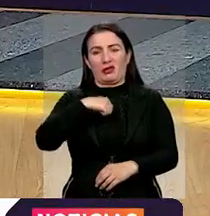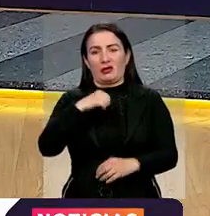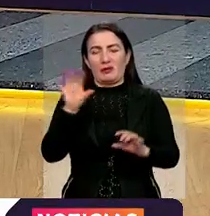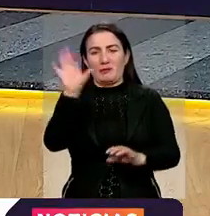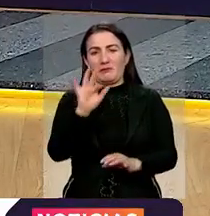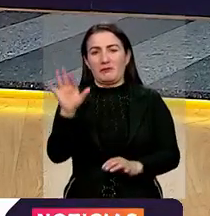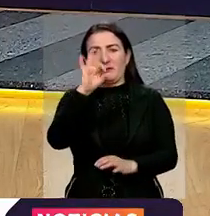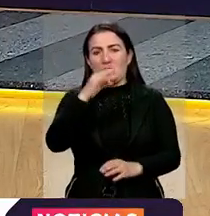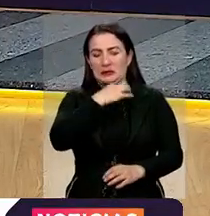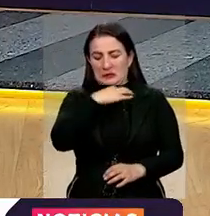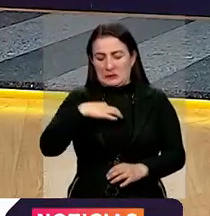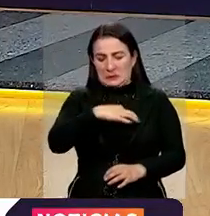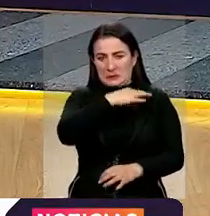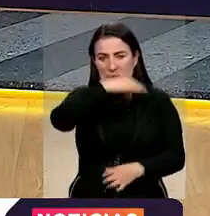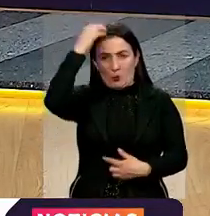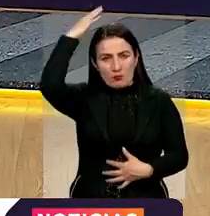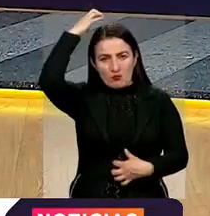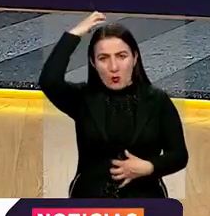autoridades sanitarias?